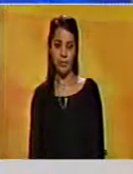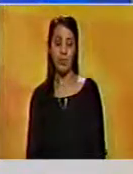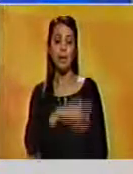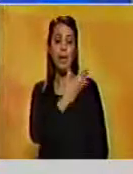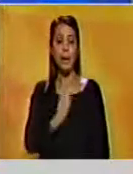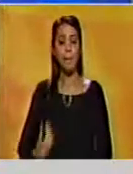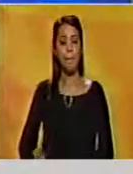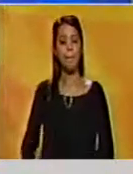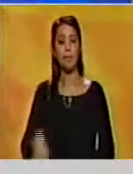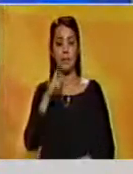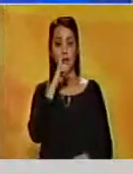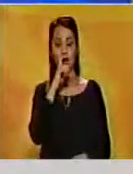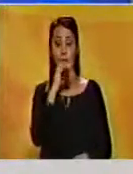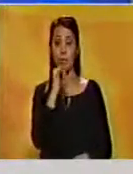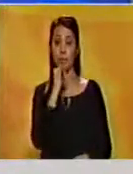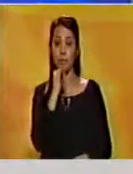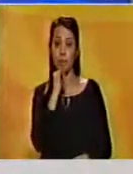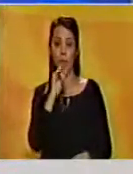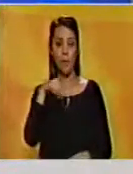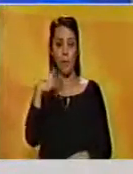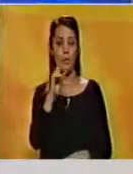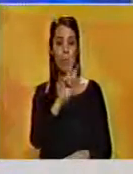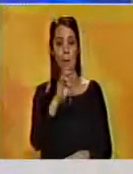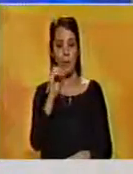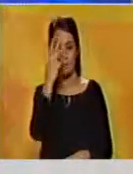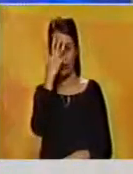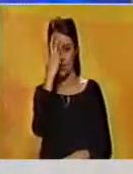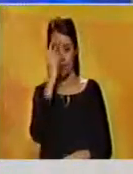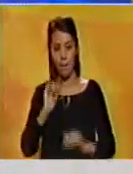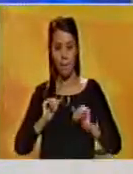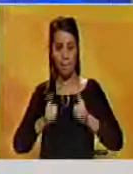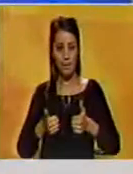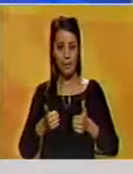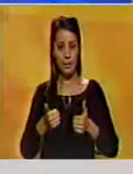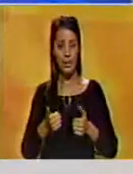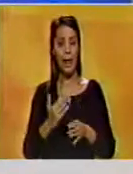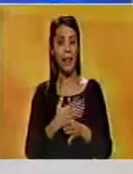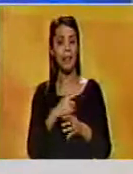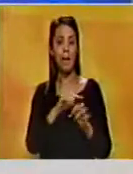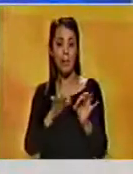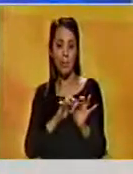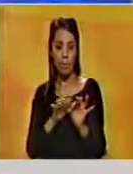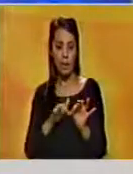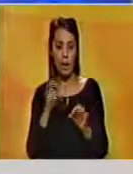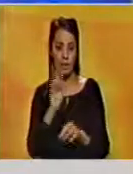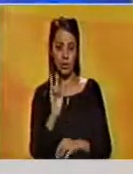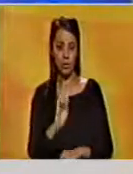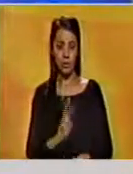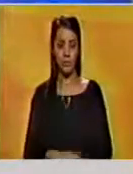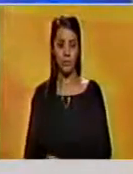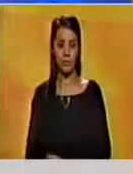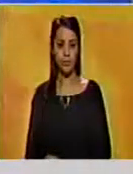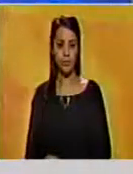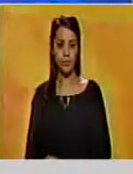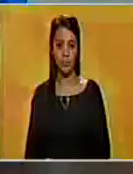El presidente de la República, Nicolás Maduro, anunció que el próximo 20 de febrero se iniciará la preventa de la criptomoneda venezolana, el